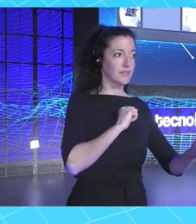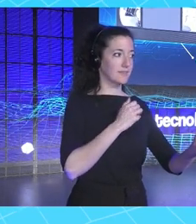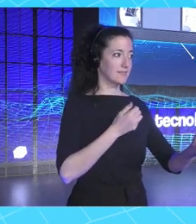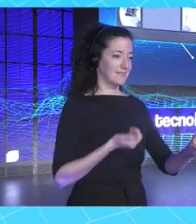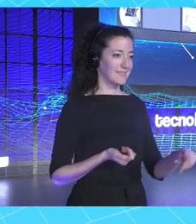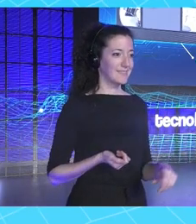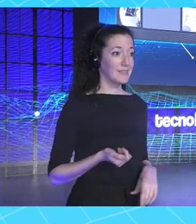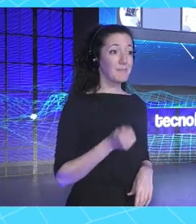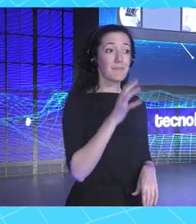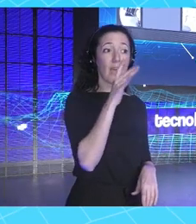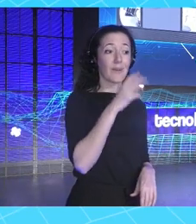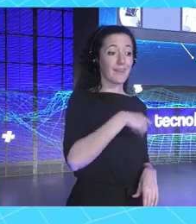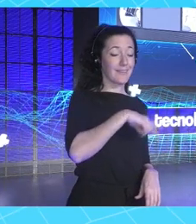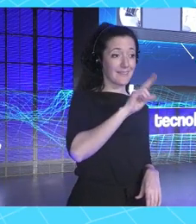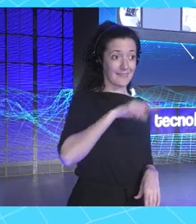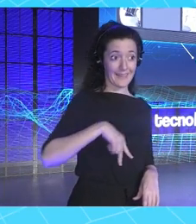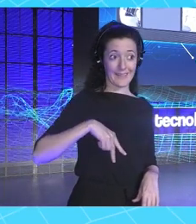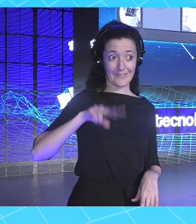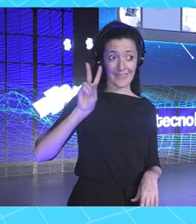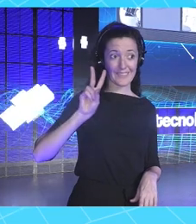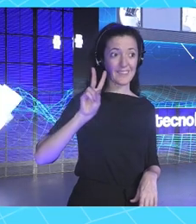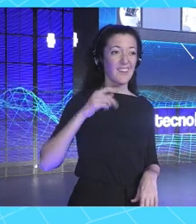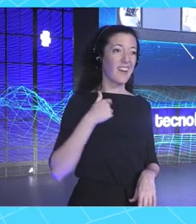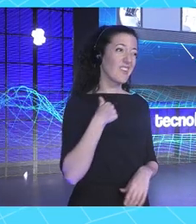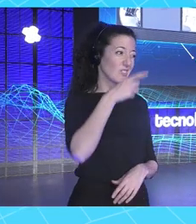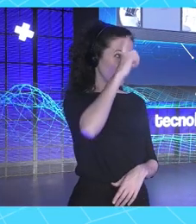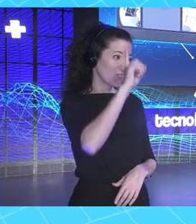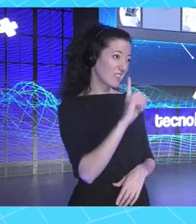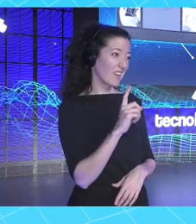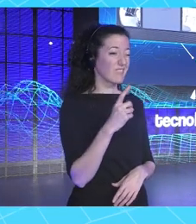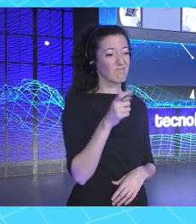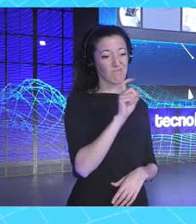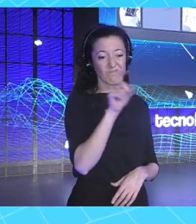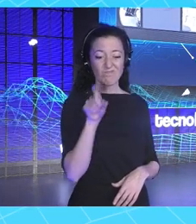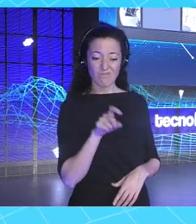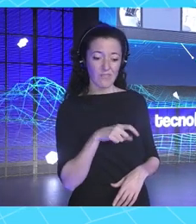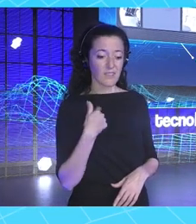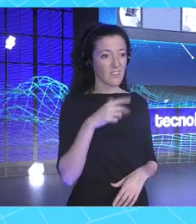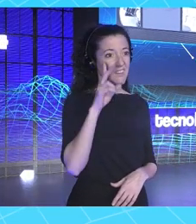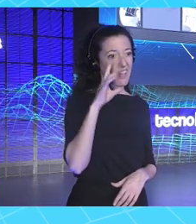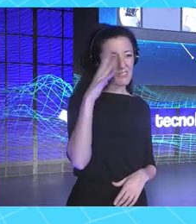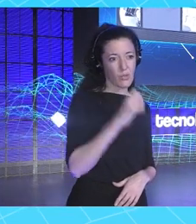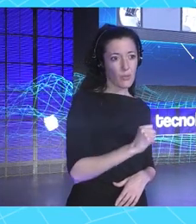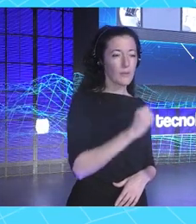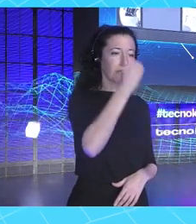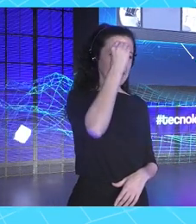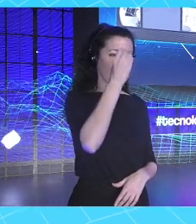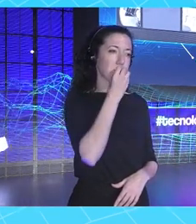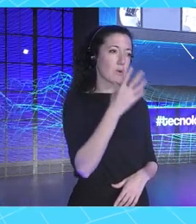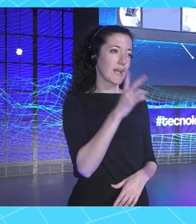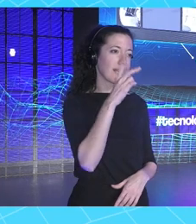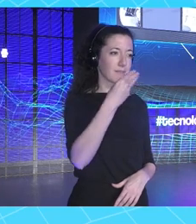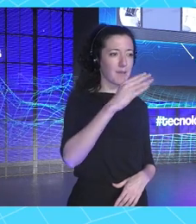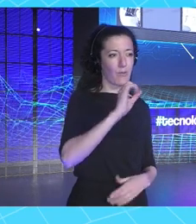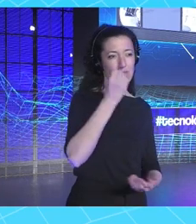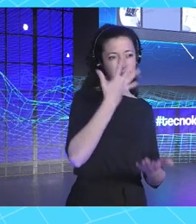Y ahora qué tenemos en Netflix es que no sé qué Ver tía Es que es que yo he visto todo es que Netflix que me voy a descargar hbo porque es